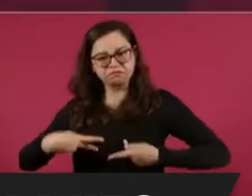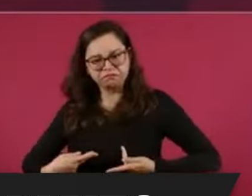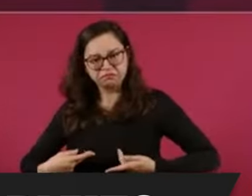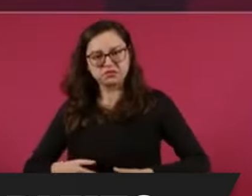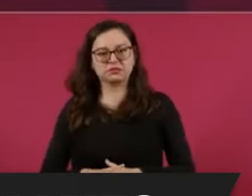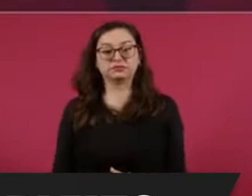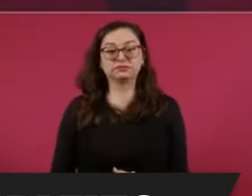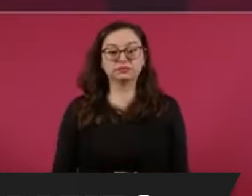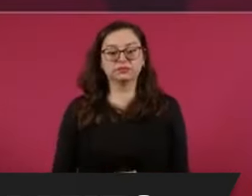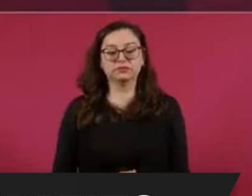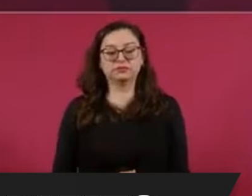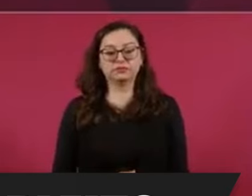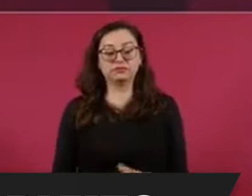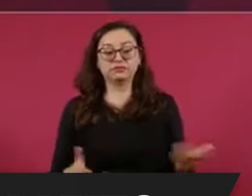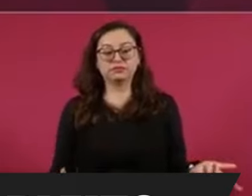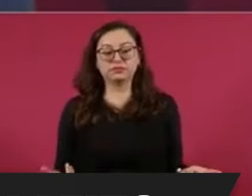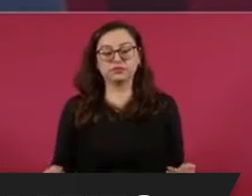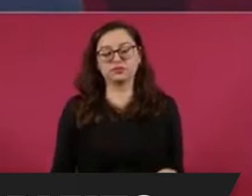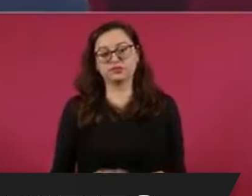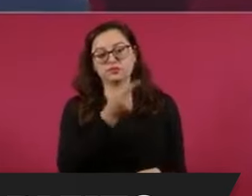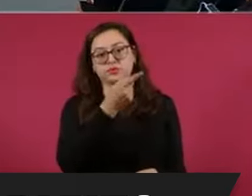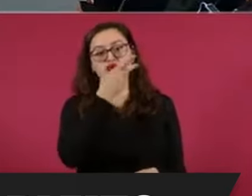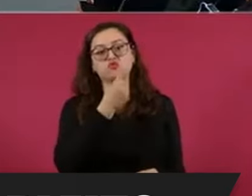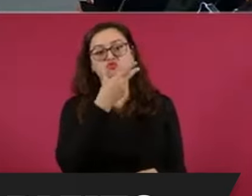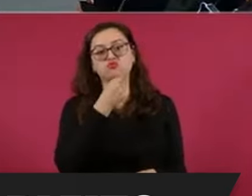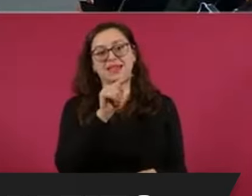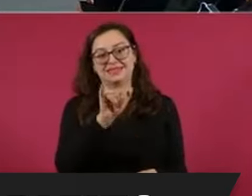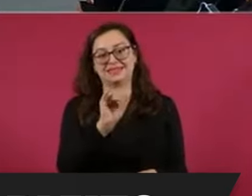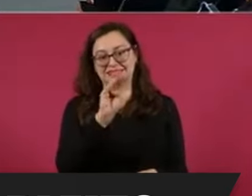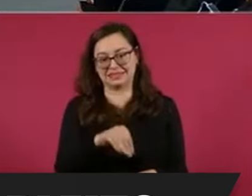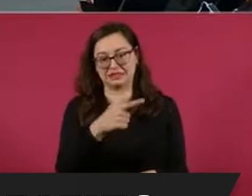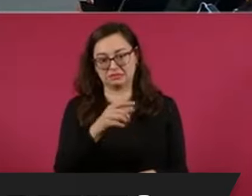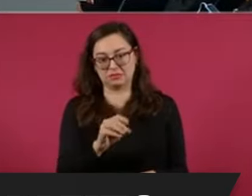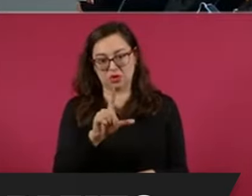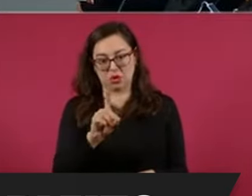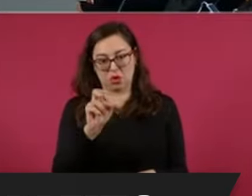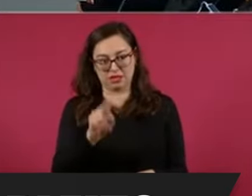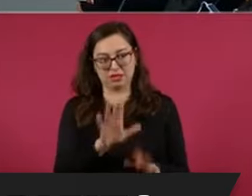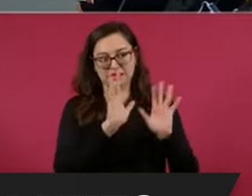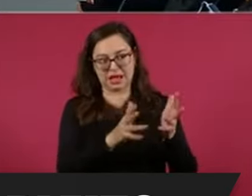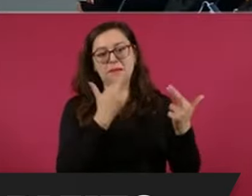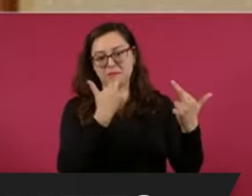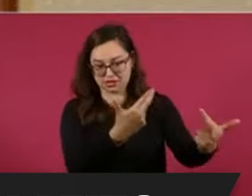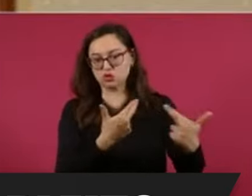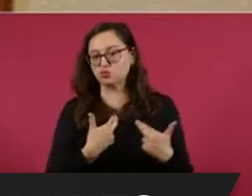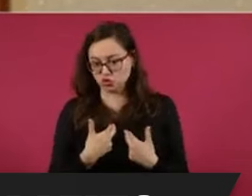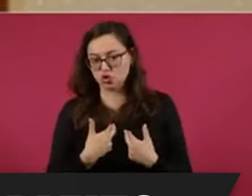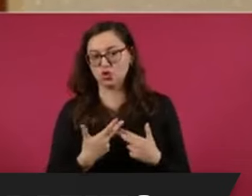premio Nobel del periodismo, ¿cómo se llama? Tim Golden, ya lo vamos a poner mañana pasado, lo que